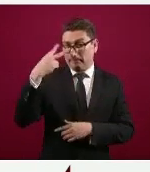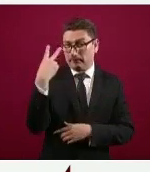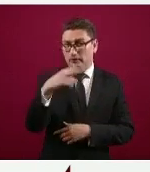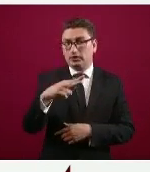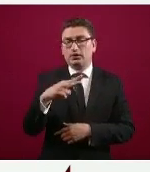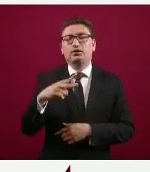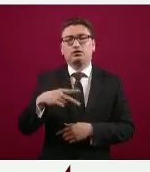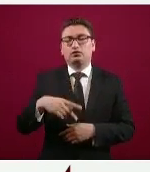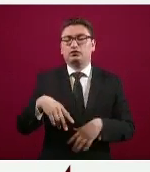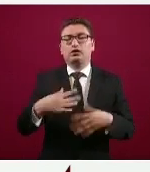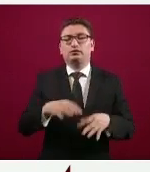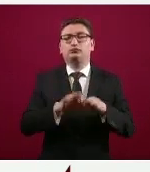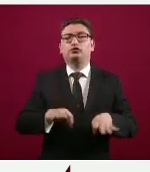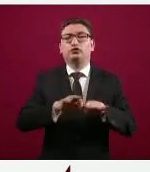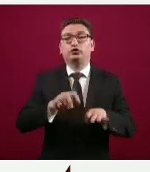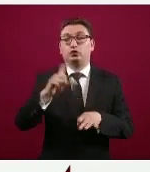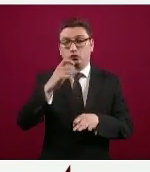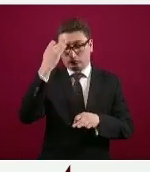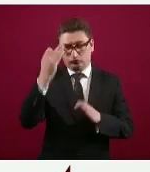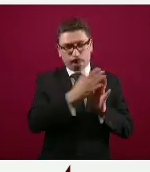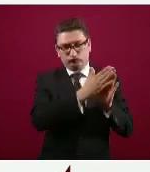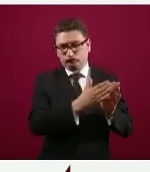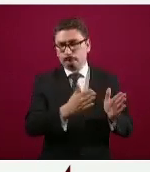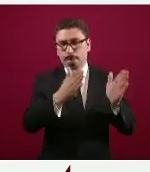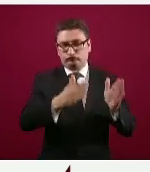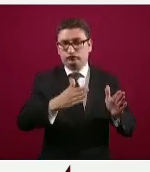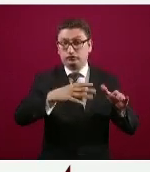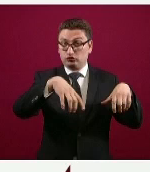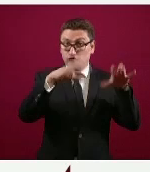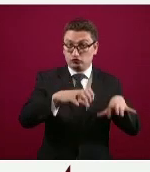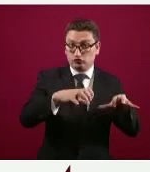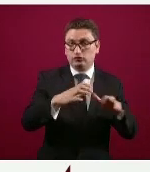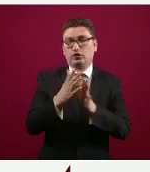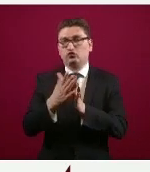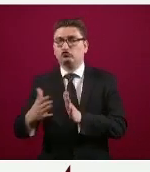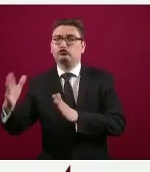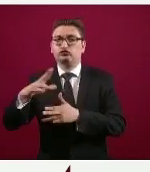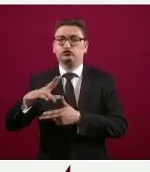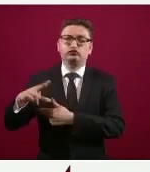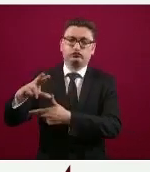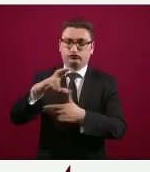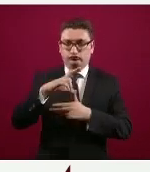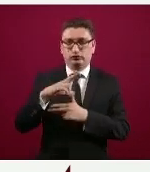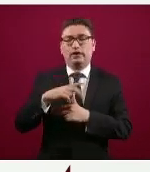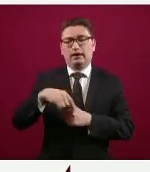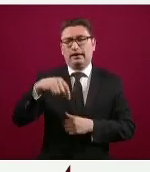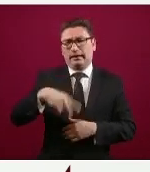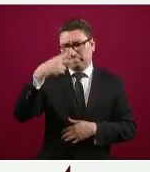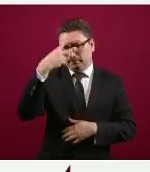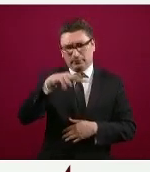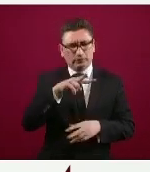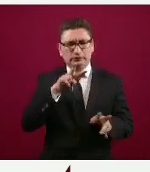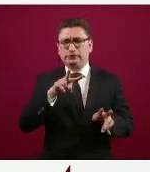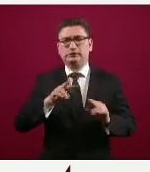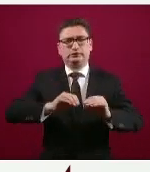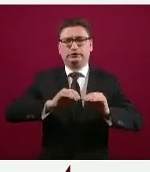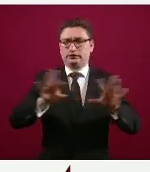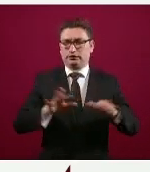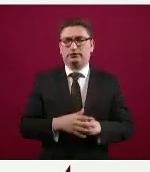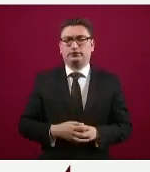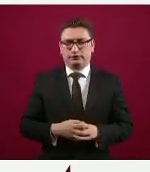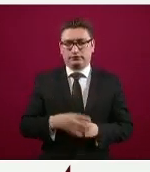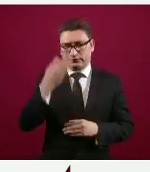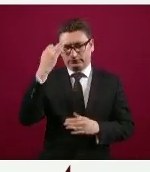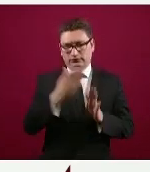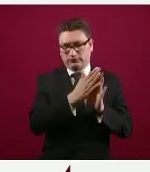las estaciones de lluvia y de huracanes, es muy una característica de nuestro país. Si bien el periodo